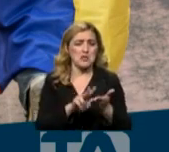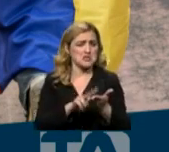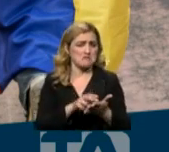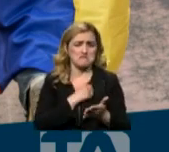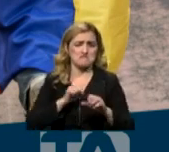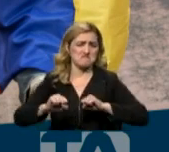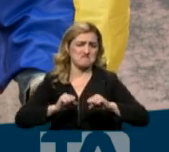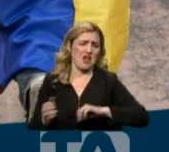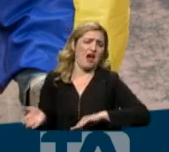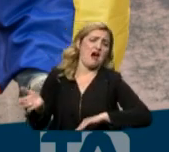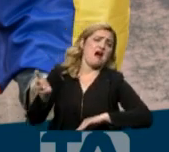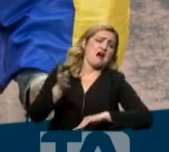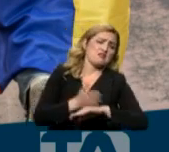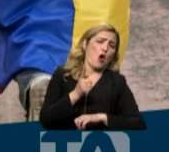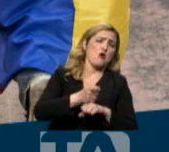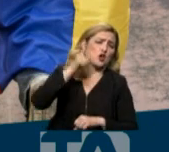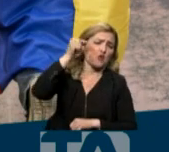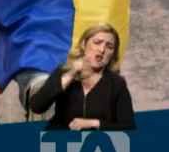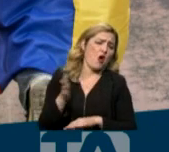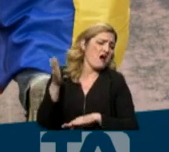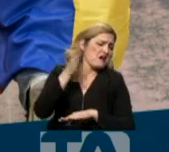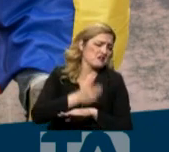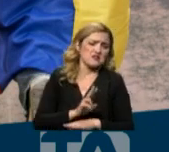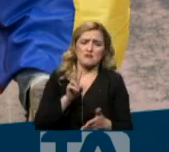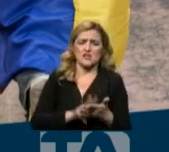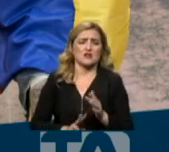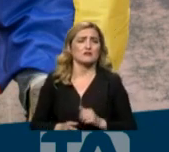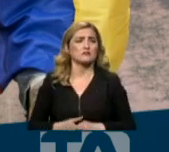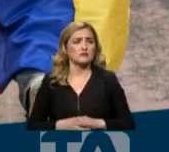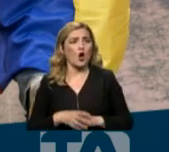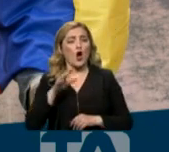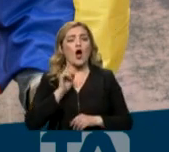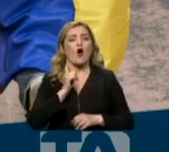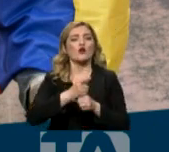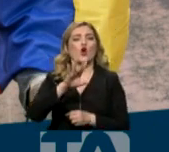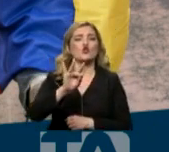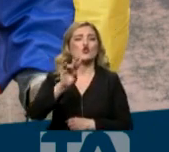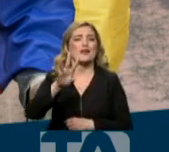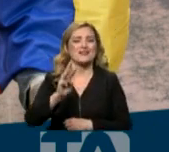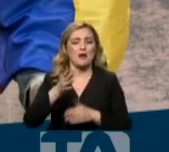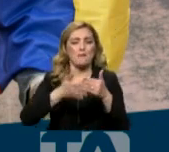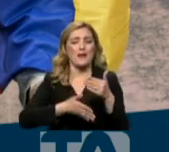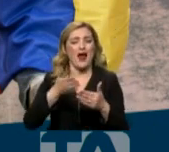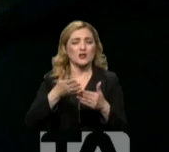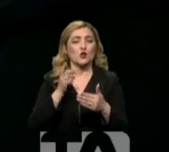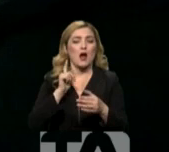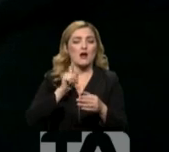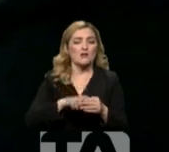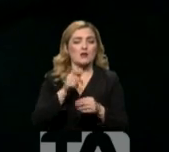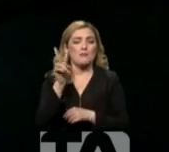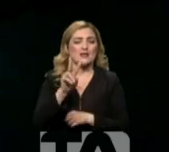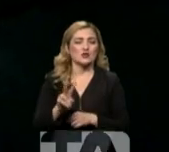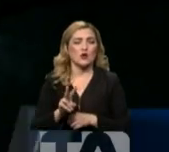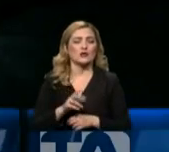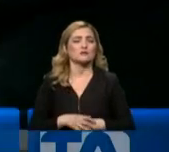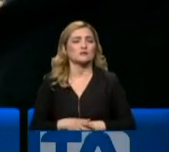que tramitaron antes incluso de la emisión del decreto 826, que establece un plazo para el registro de los